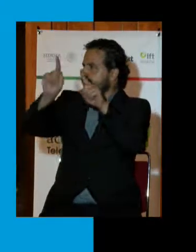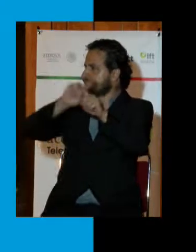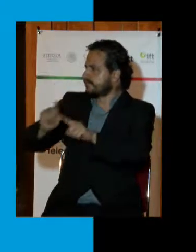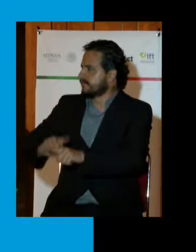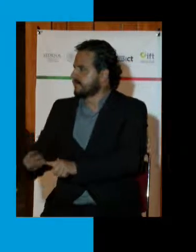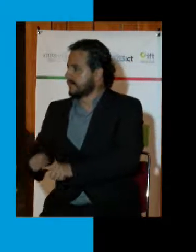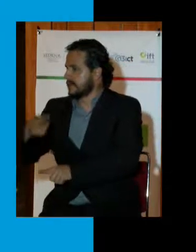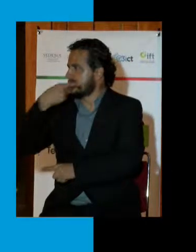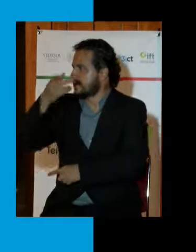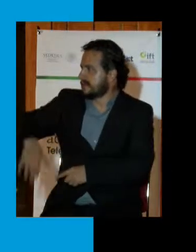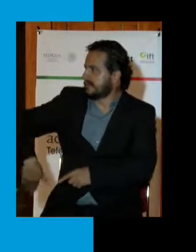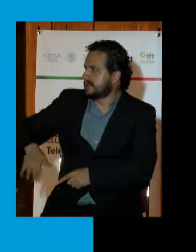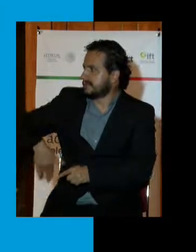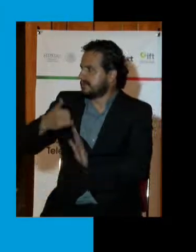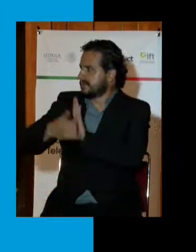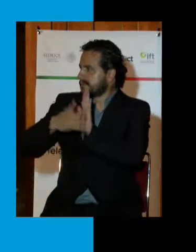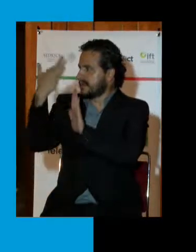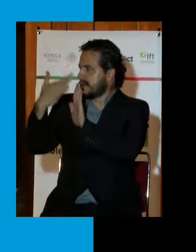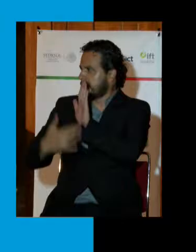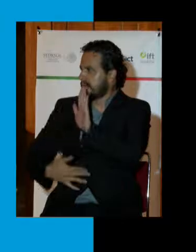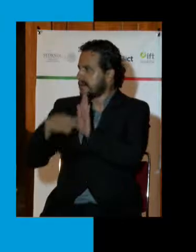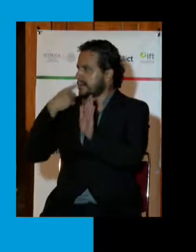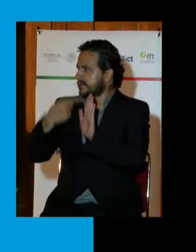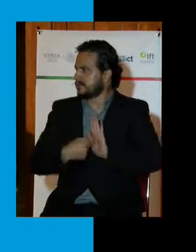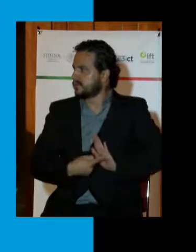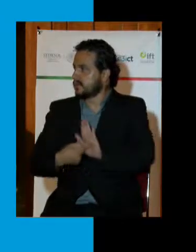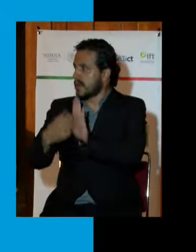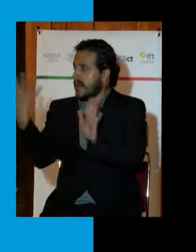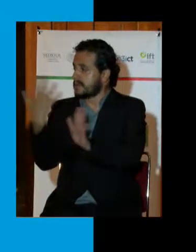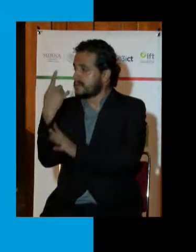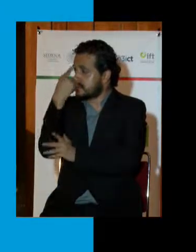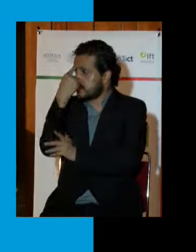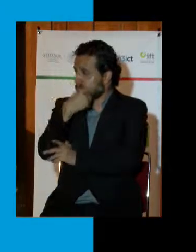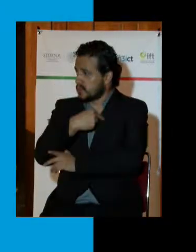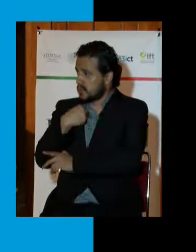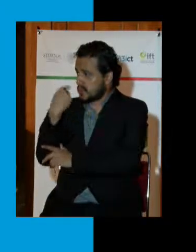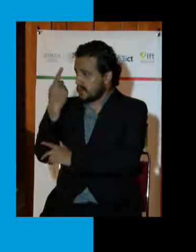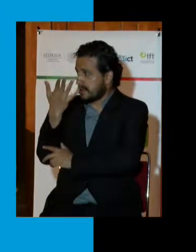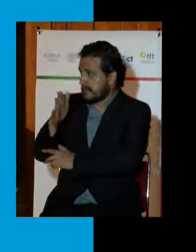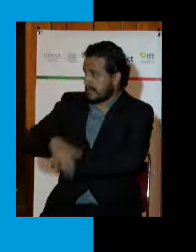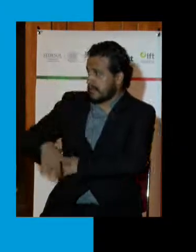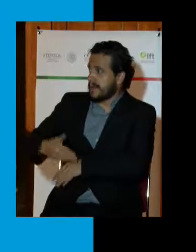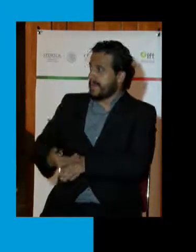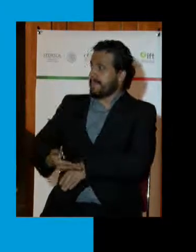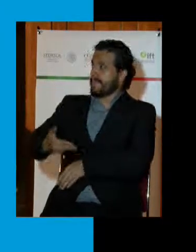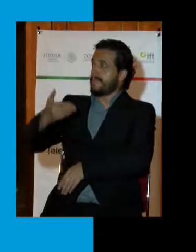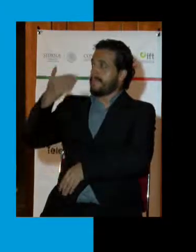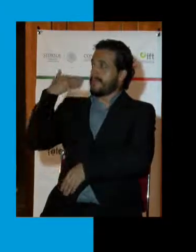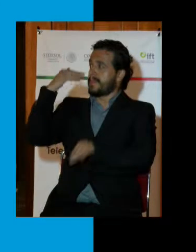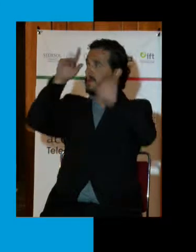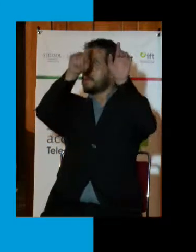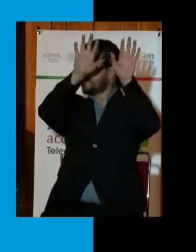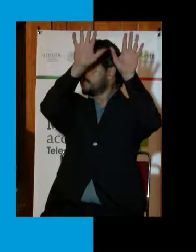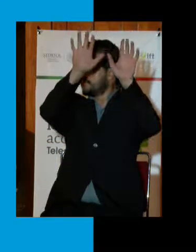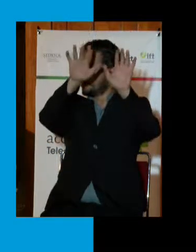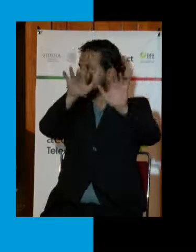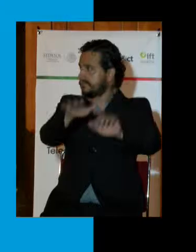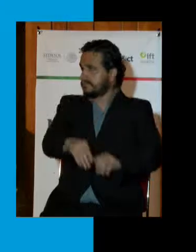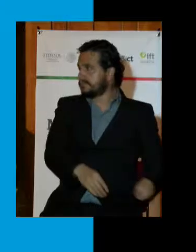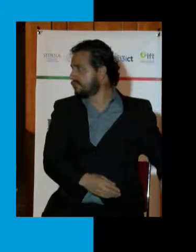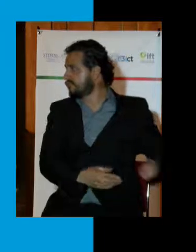un ejemplo excelente de eso. Se publicó hace una hora, lo estoy compartiendo con todos ustedes, lo edité en mi teléfono. Me